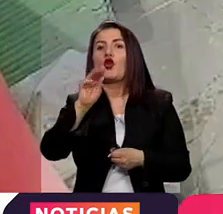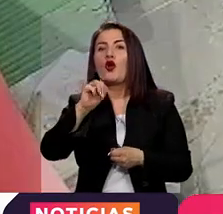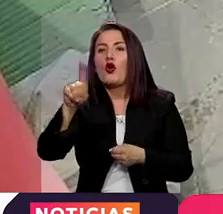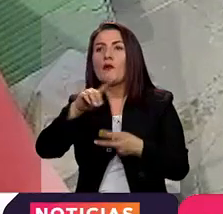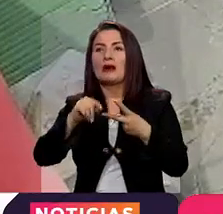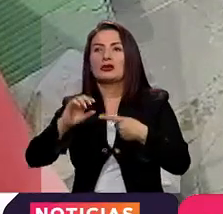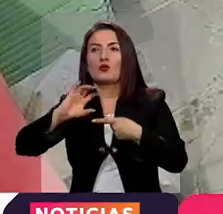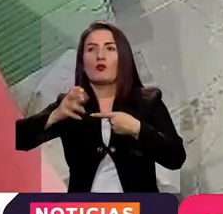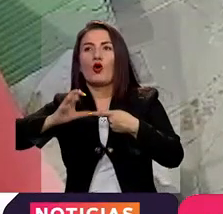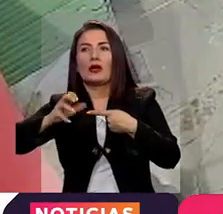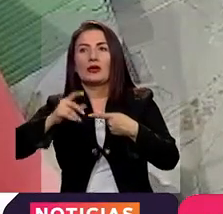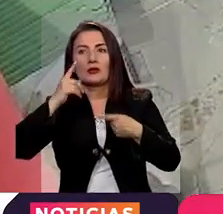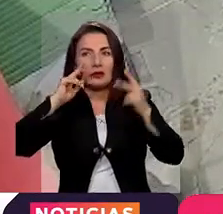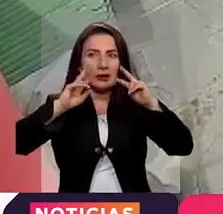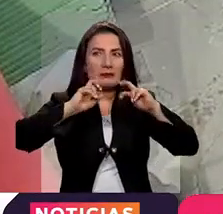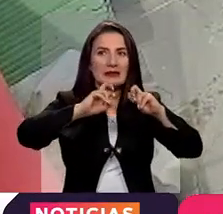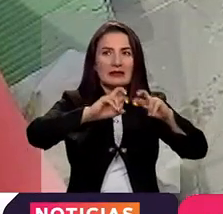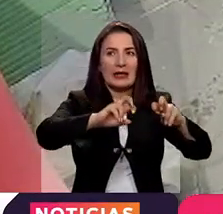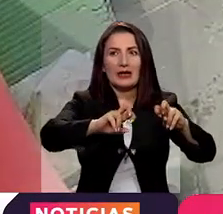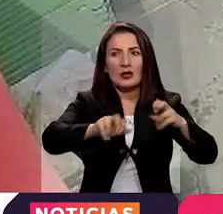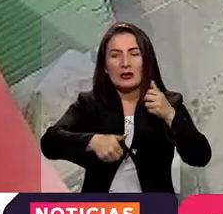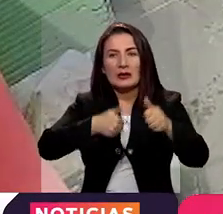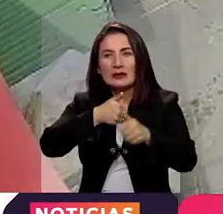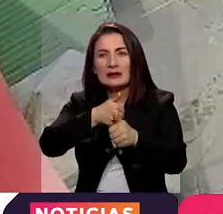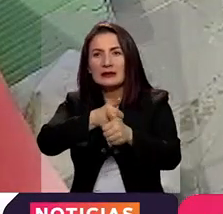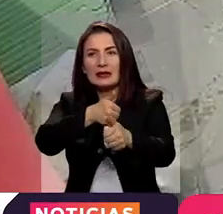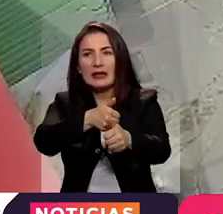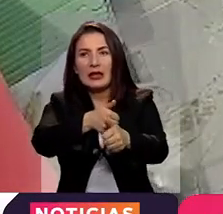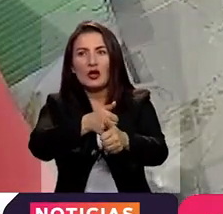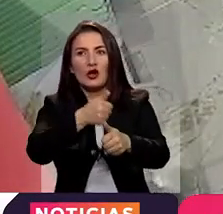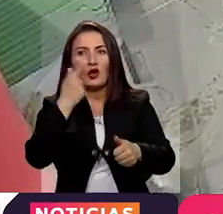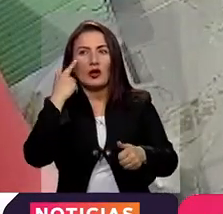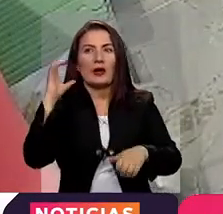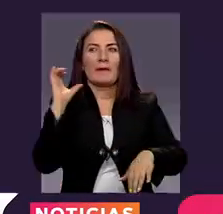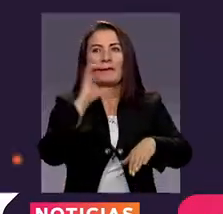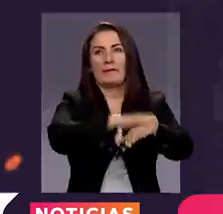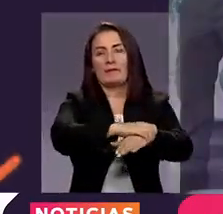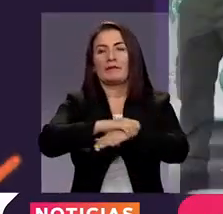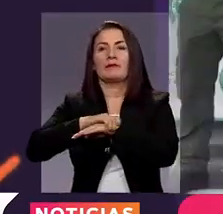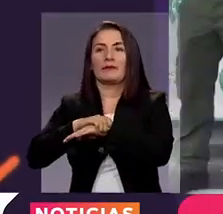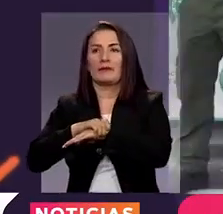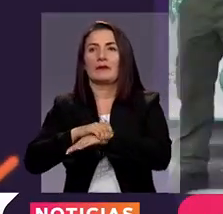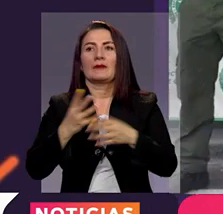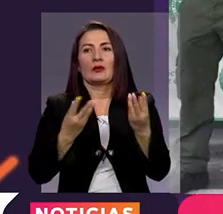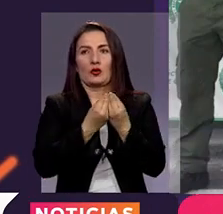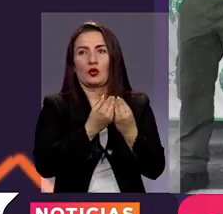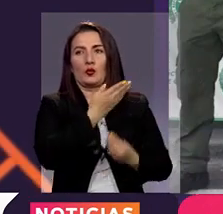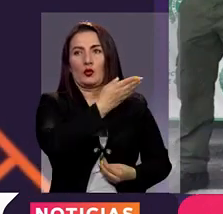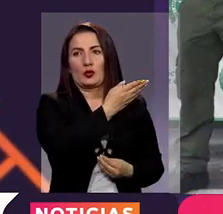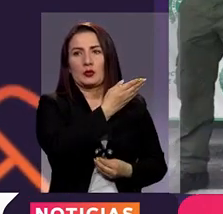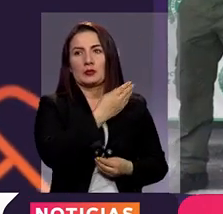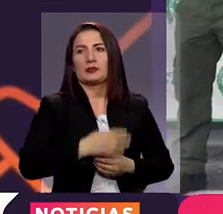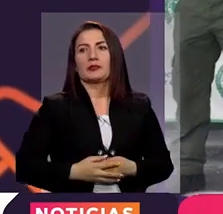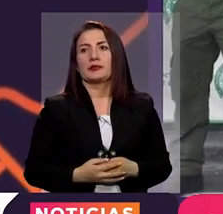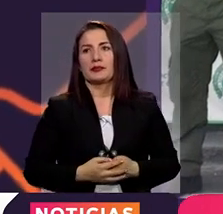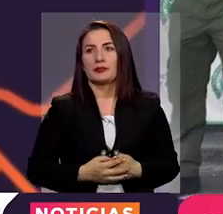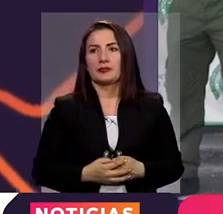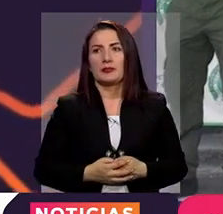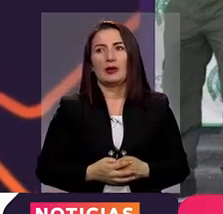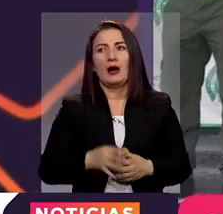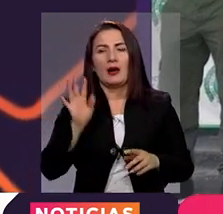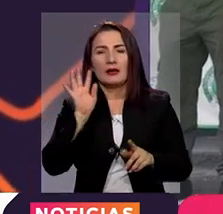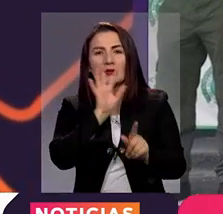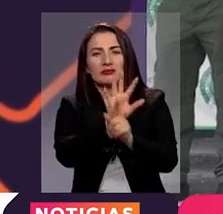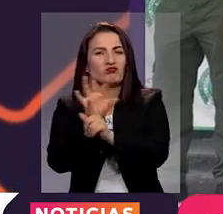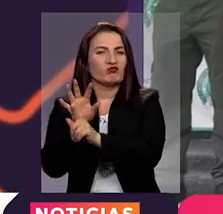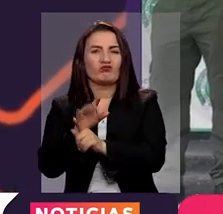Molinos. Los investigadores los siguieron por varios días y lograron capturar a los integrantes de la organización delincuencial que tenía acechada